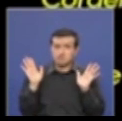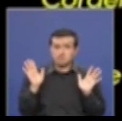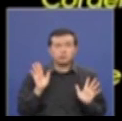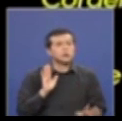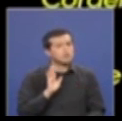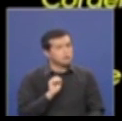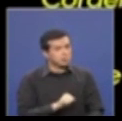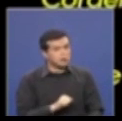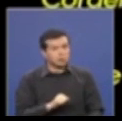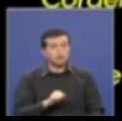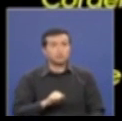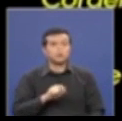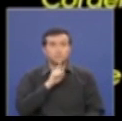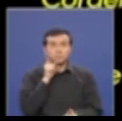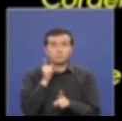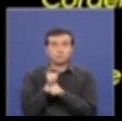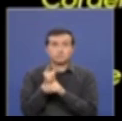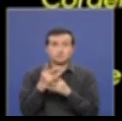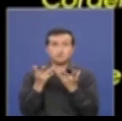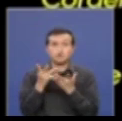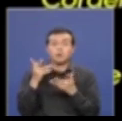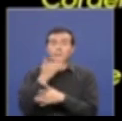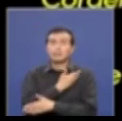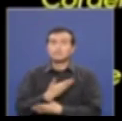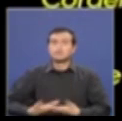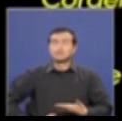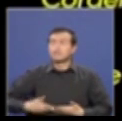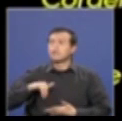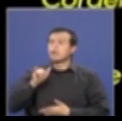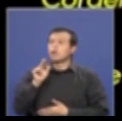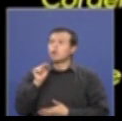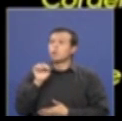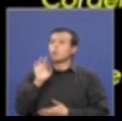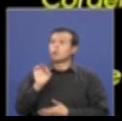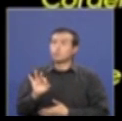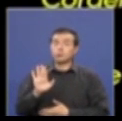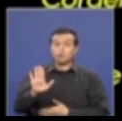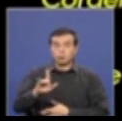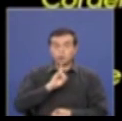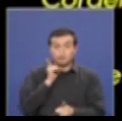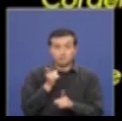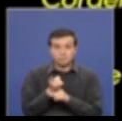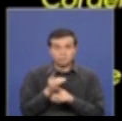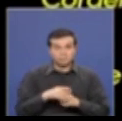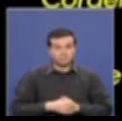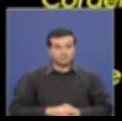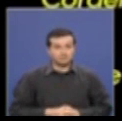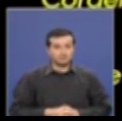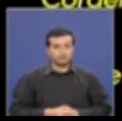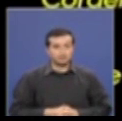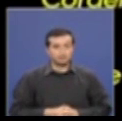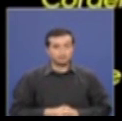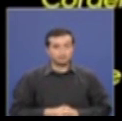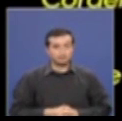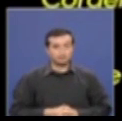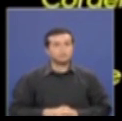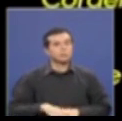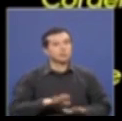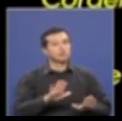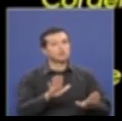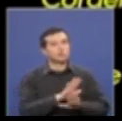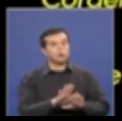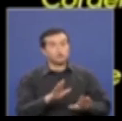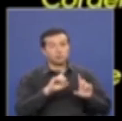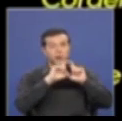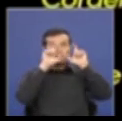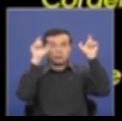más decisiones. Marcelo Aneado, presidente de la Junta Monetaria. De hecho, voy a llegar al señor Marcelo Aneado, quien es mi candidato para el capaz. En su caso, su